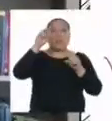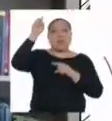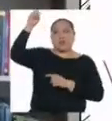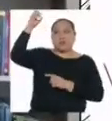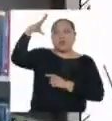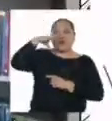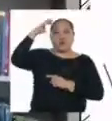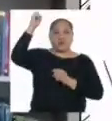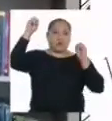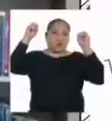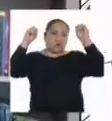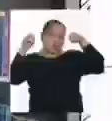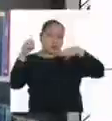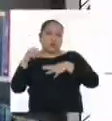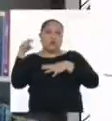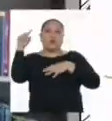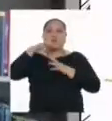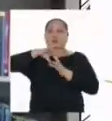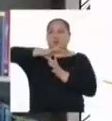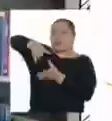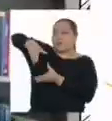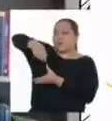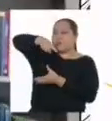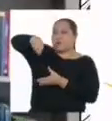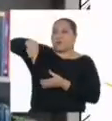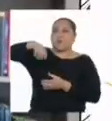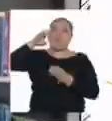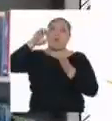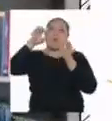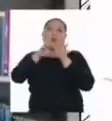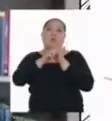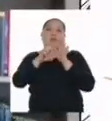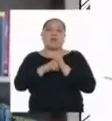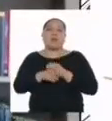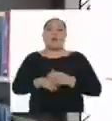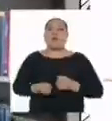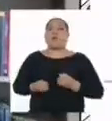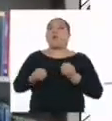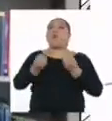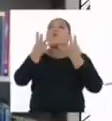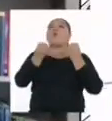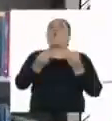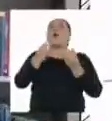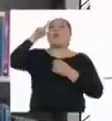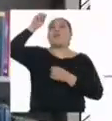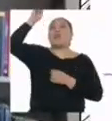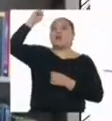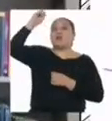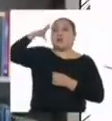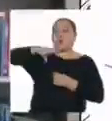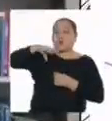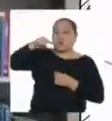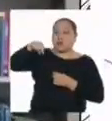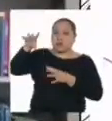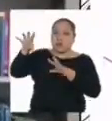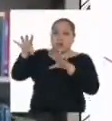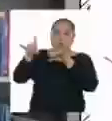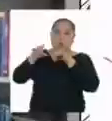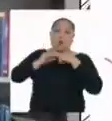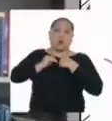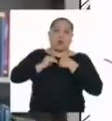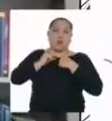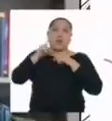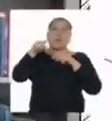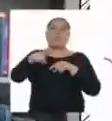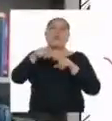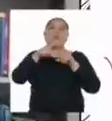de luz que existen en el planeta. Por ejemplo, la cantidad y la intensidad de luz que éstas reciban